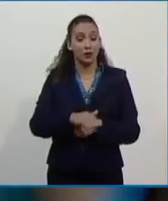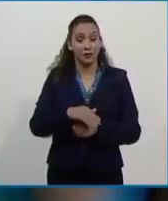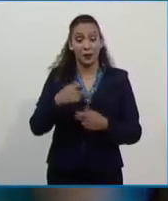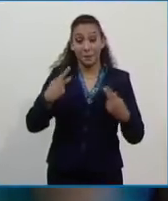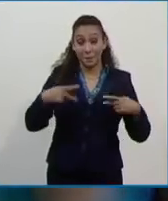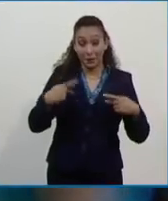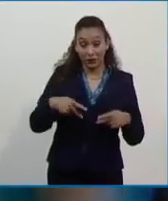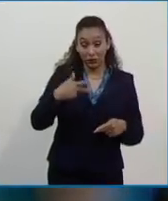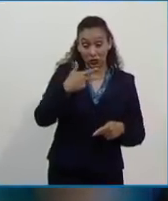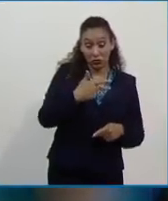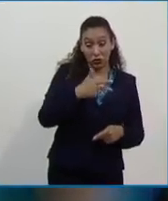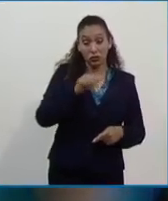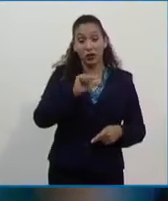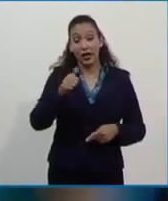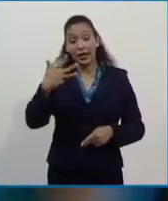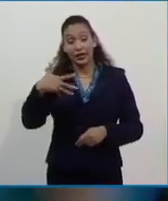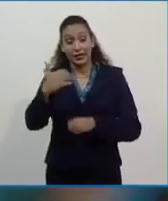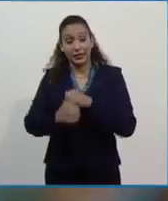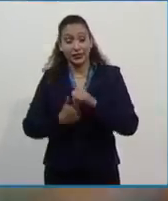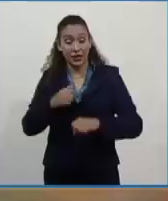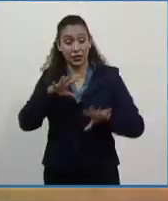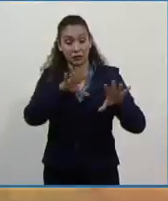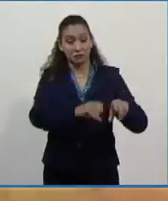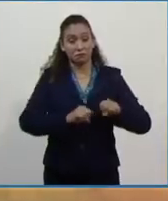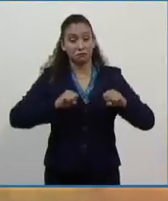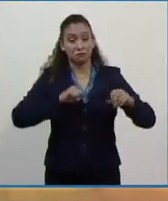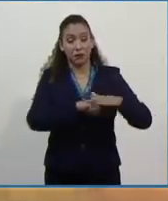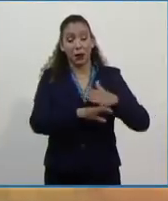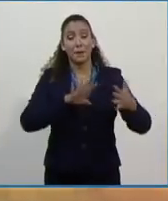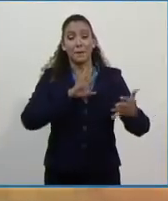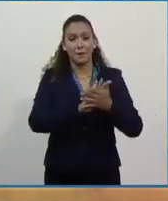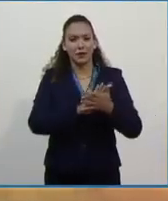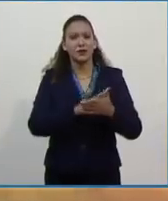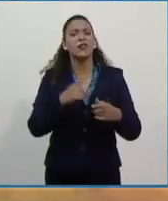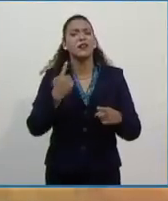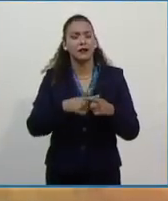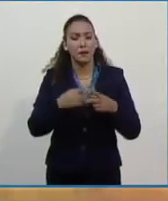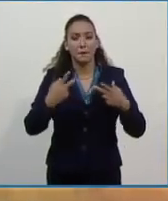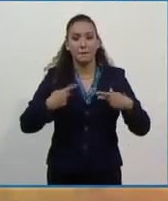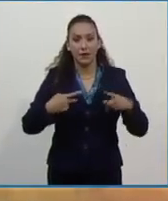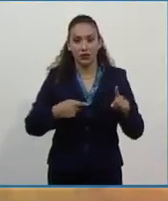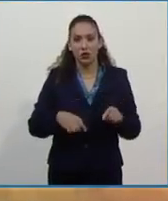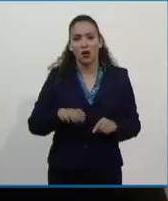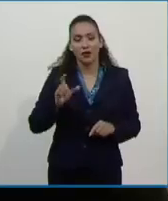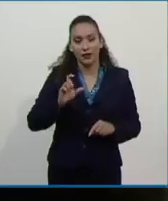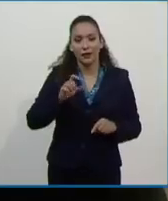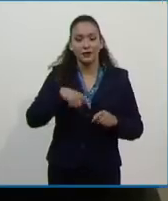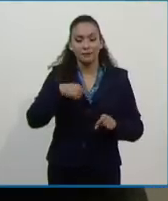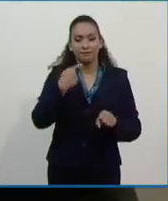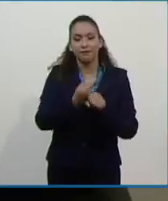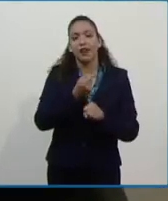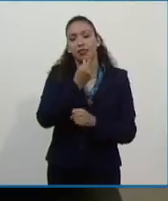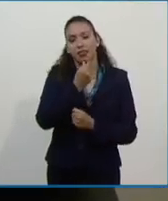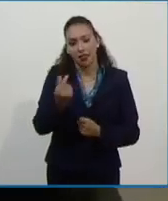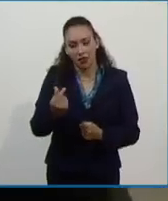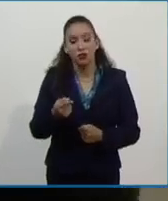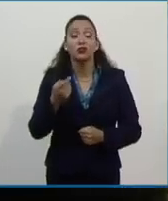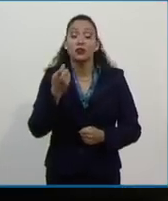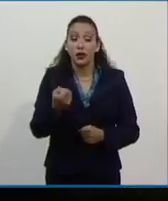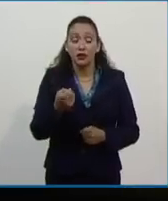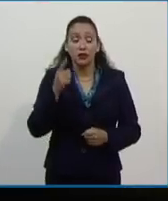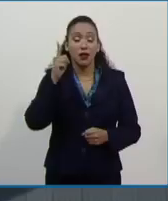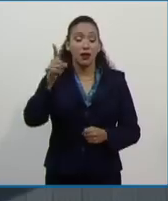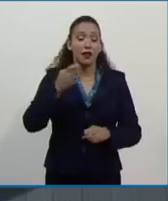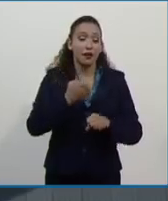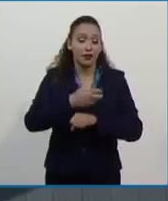quienes cometan el delito de abuso sexual en contra de personas menores de edad, establecida en el Código Penal del Estado de